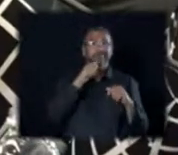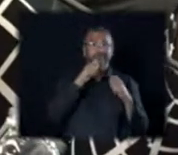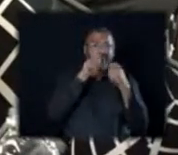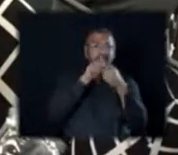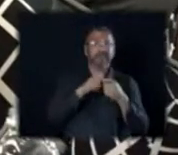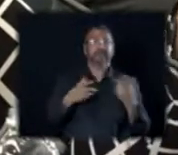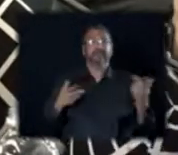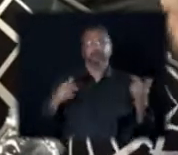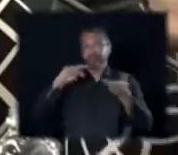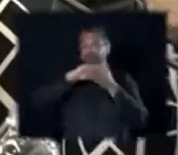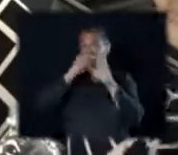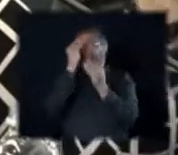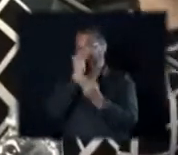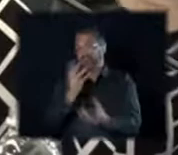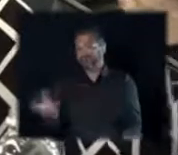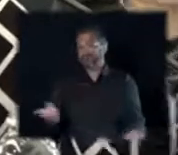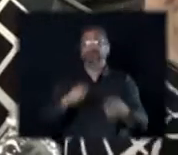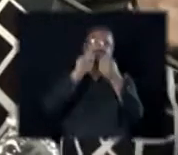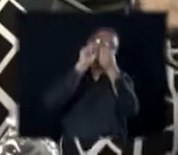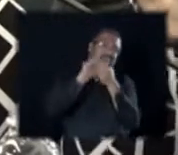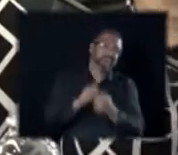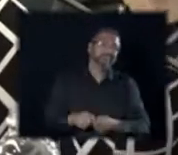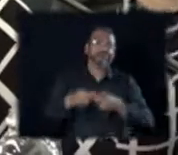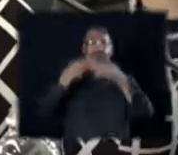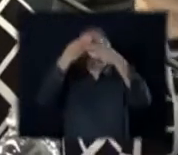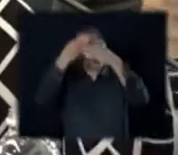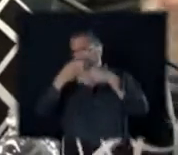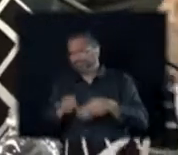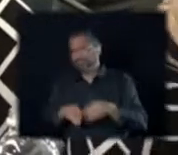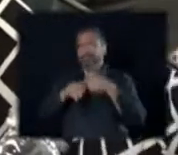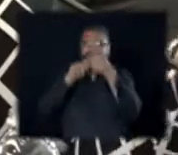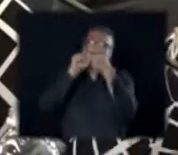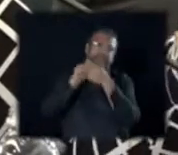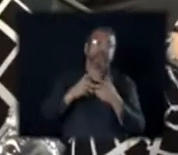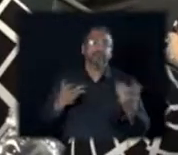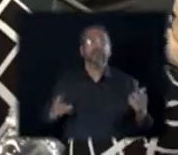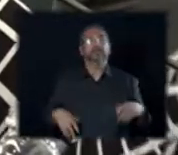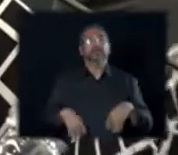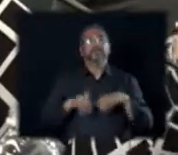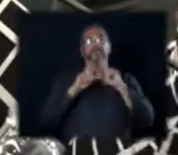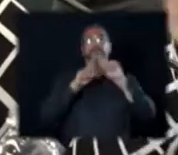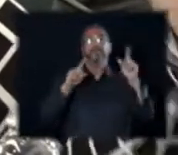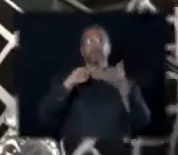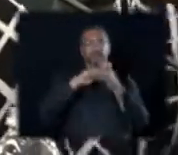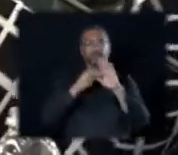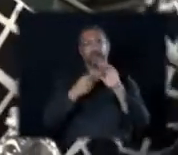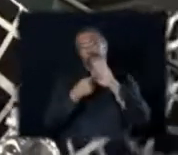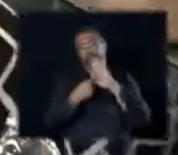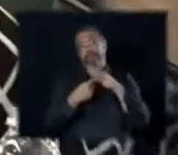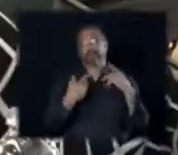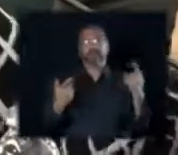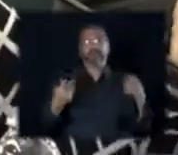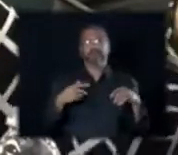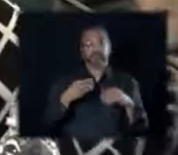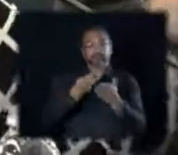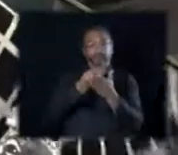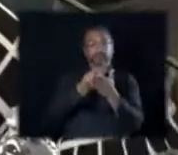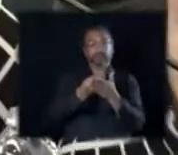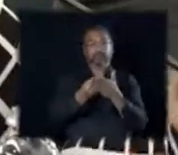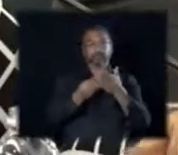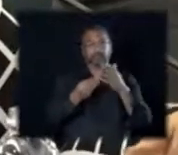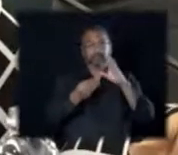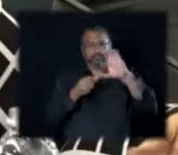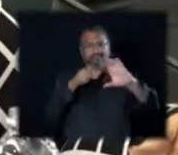Hacienda, de información, granularidad. Hacienda manejaba, por